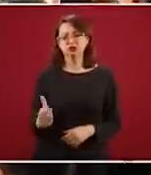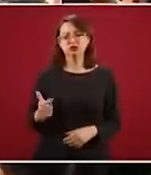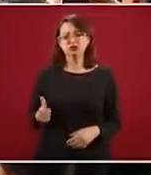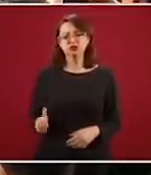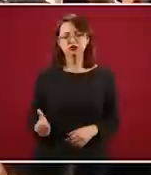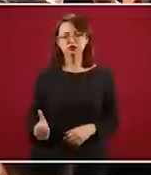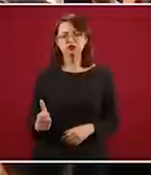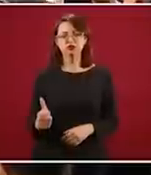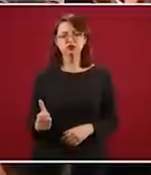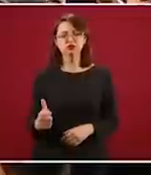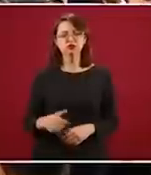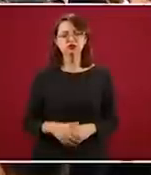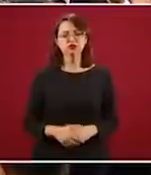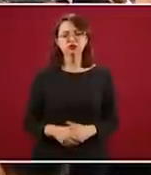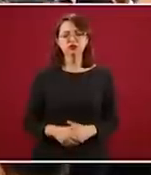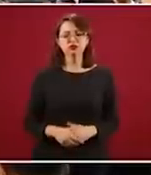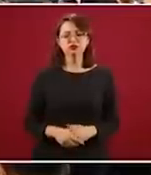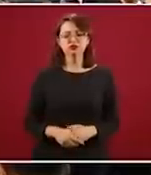alcanzo a ver.